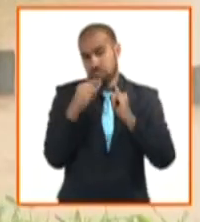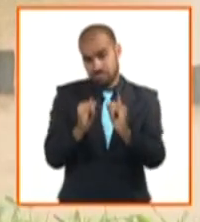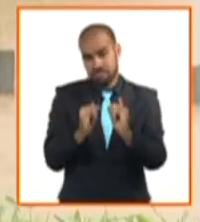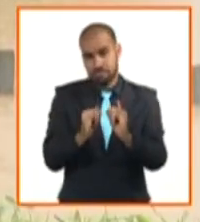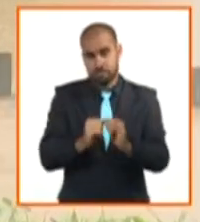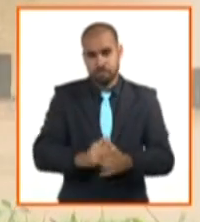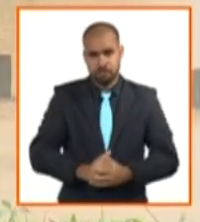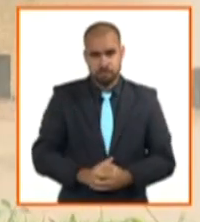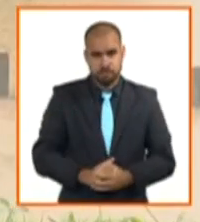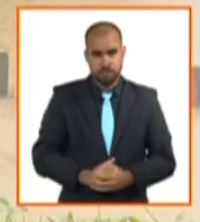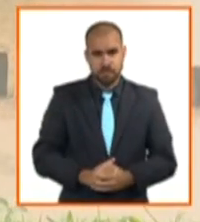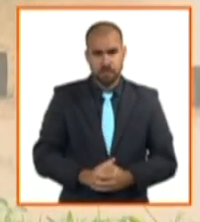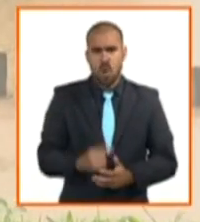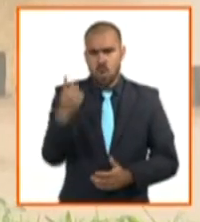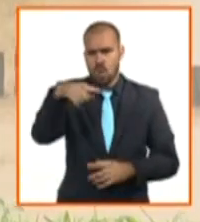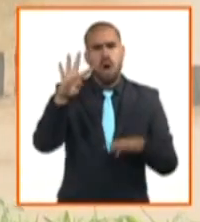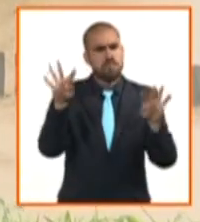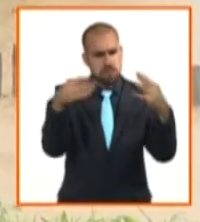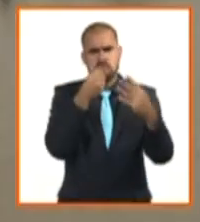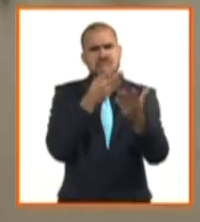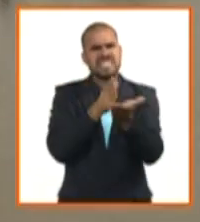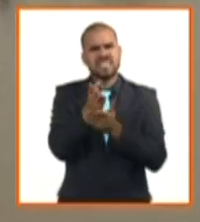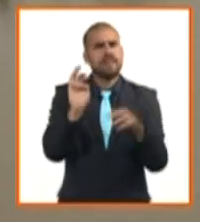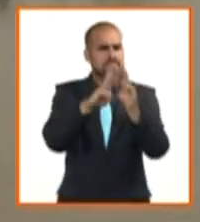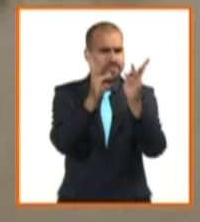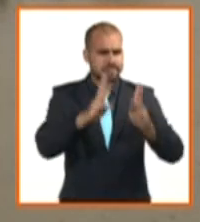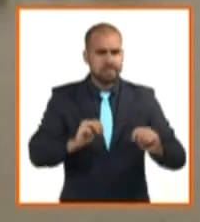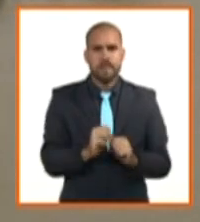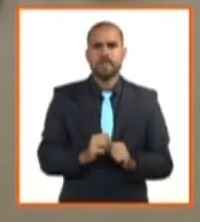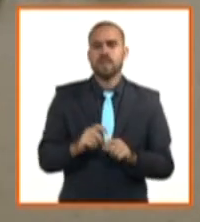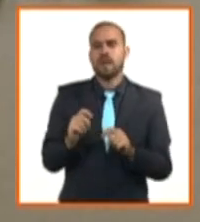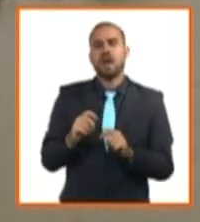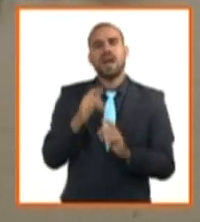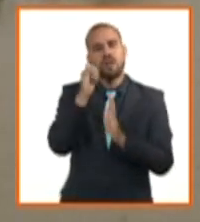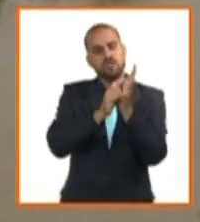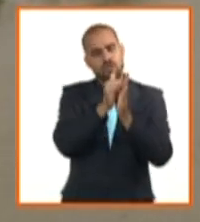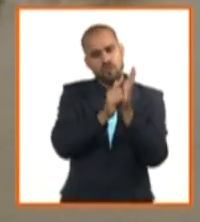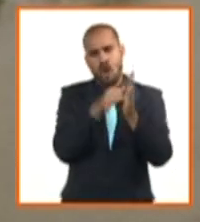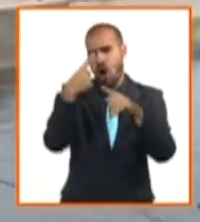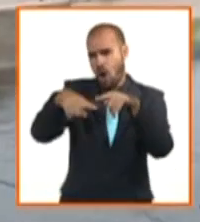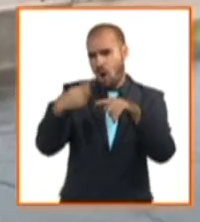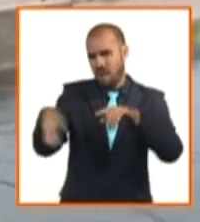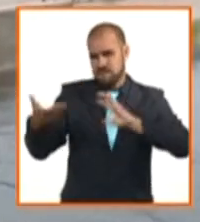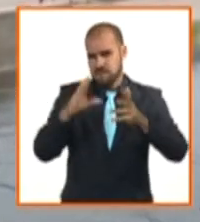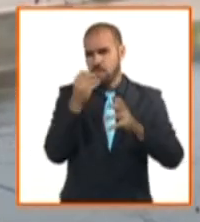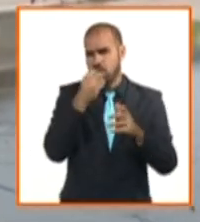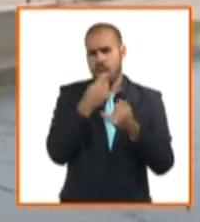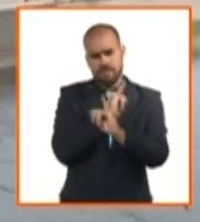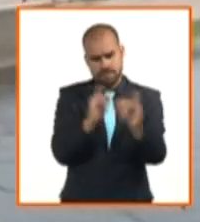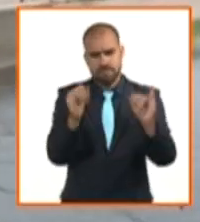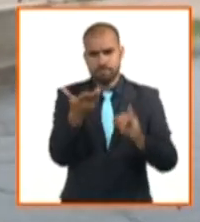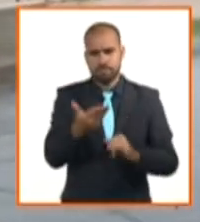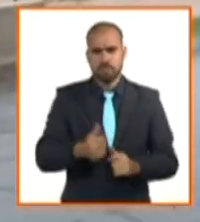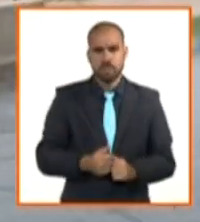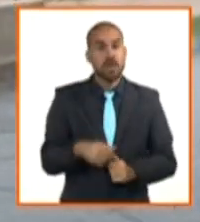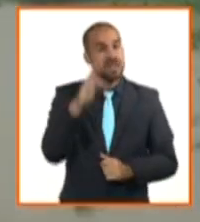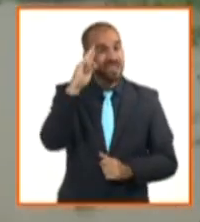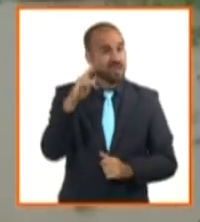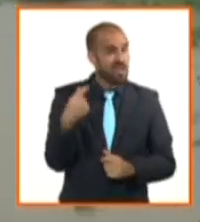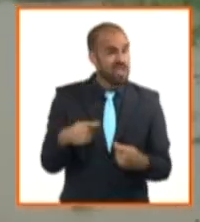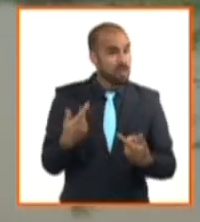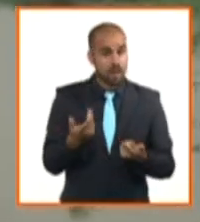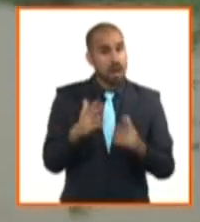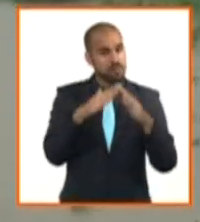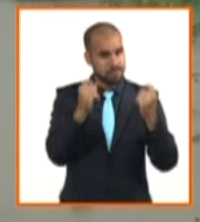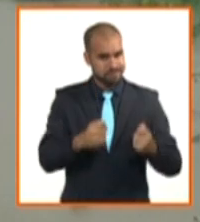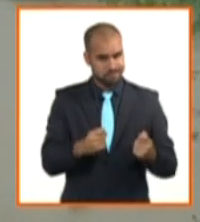síganos a través de las redes sociales a través del canal de youtube y de todas las vías habilitadas recuerde mantenerse en casa